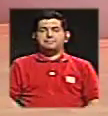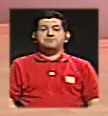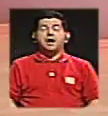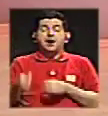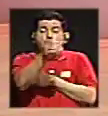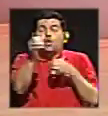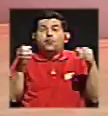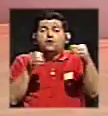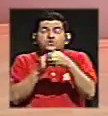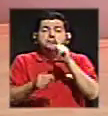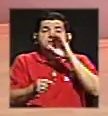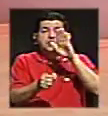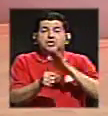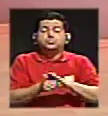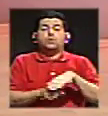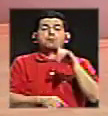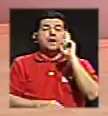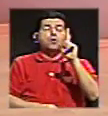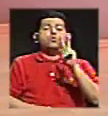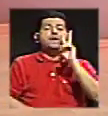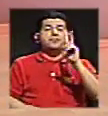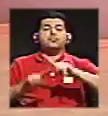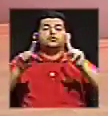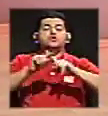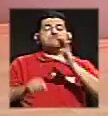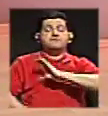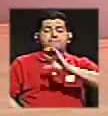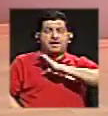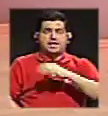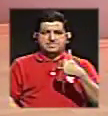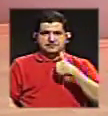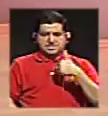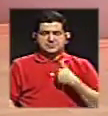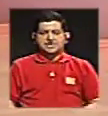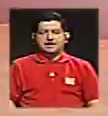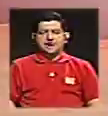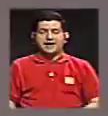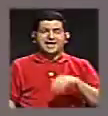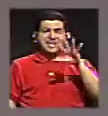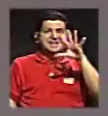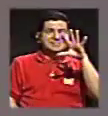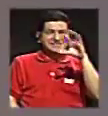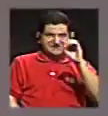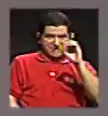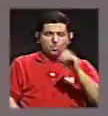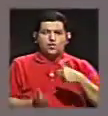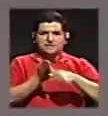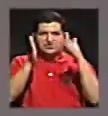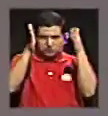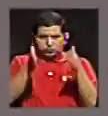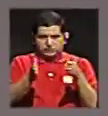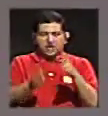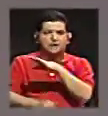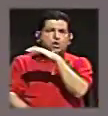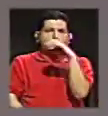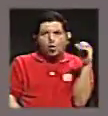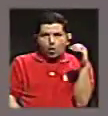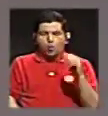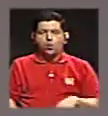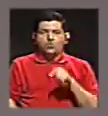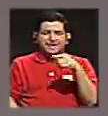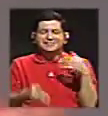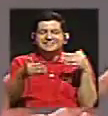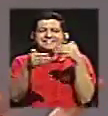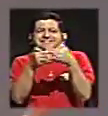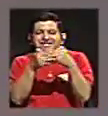consulados que cumplan una de dos características que tengan al menos 50 electores o que estén